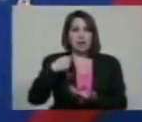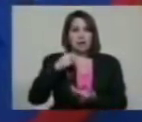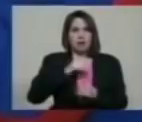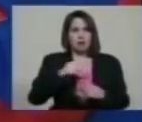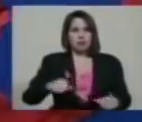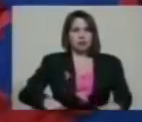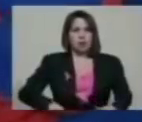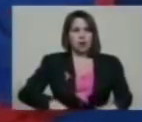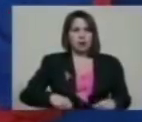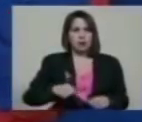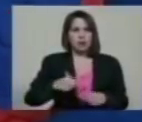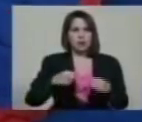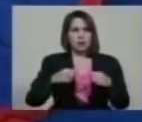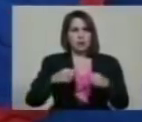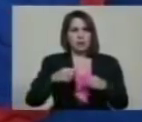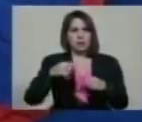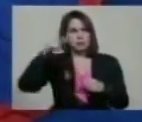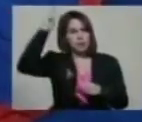Panamá.